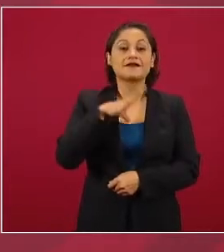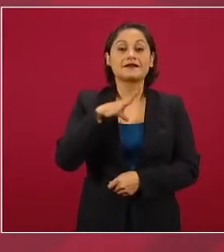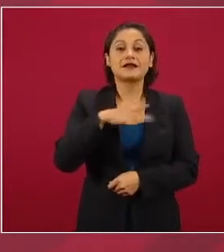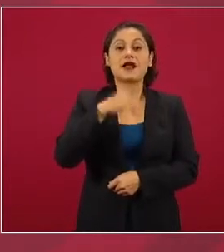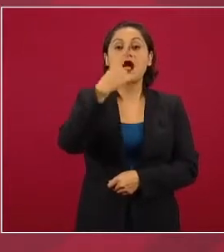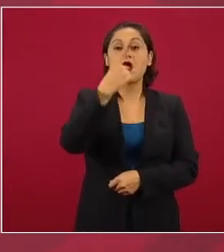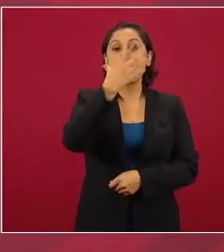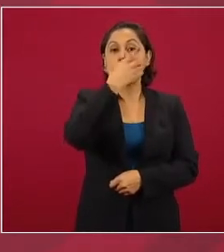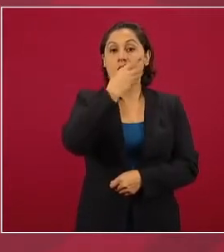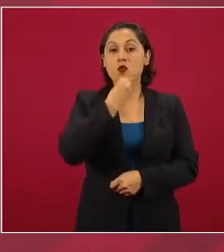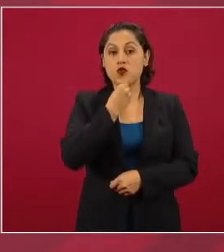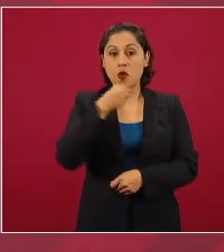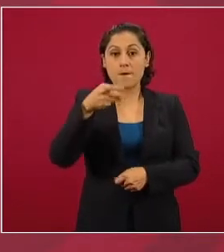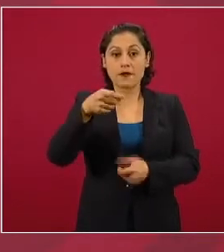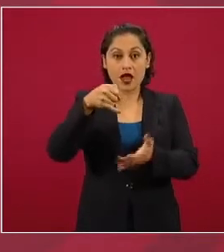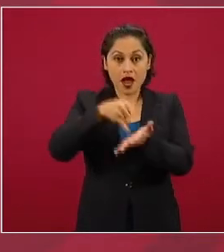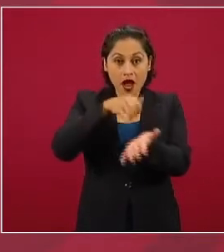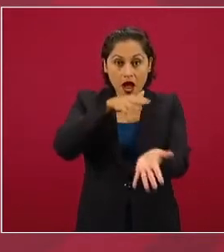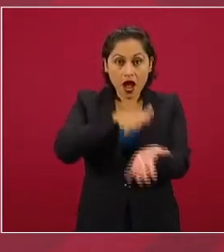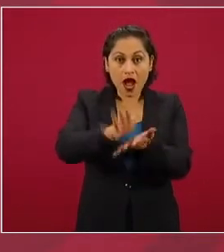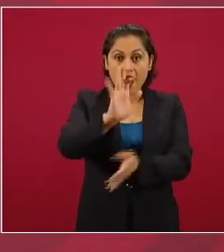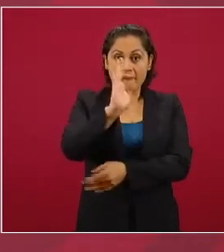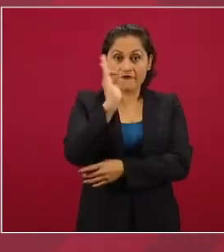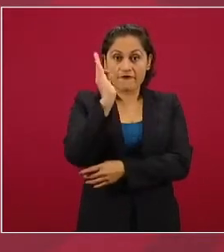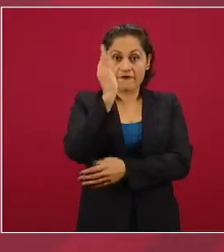que está siendo investigado,